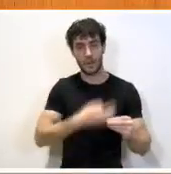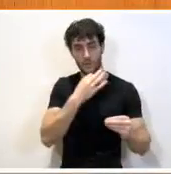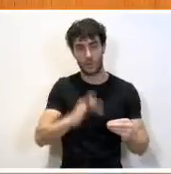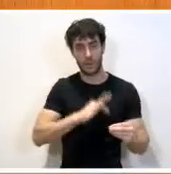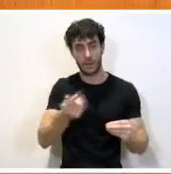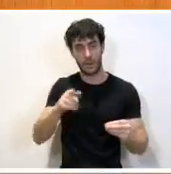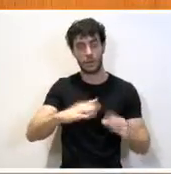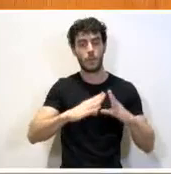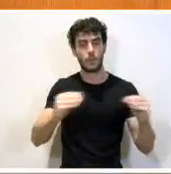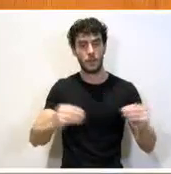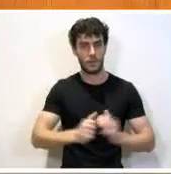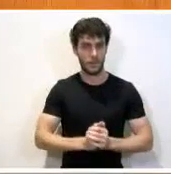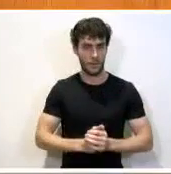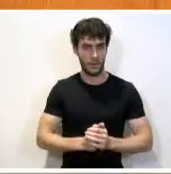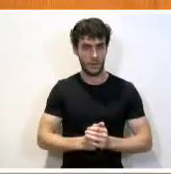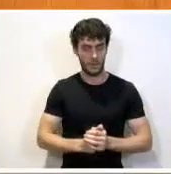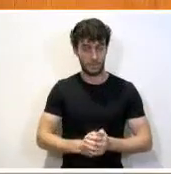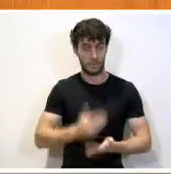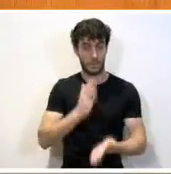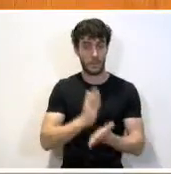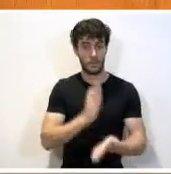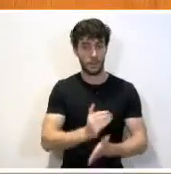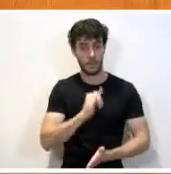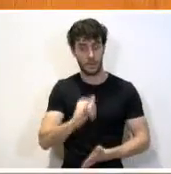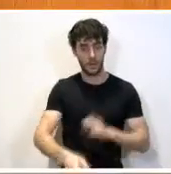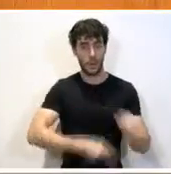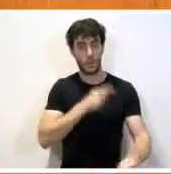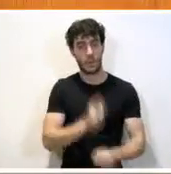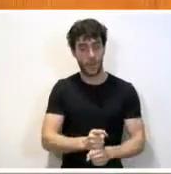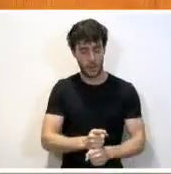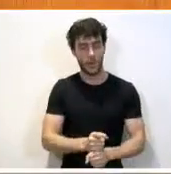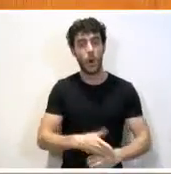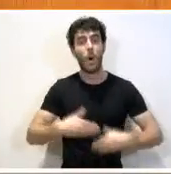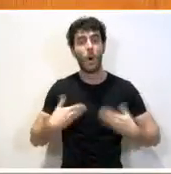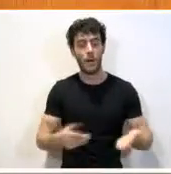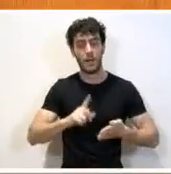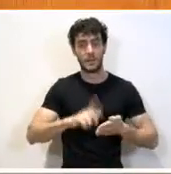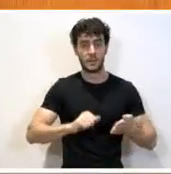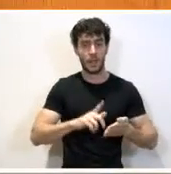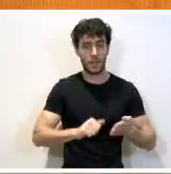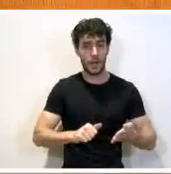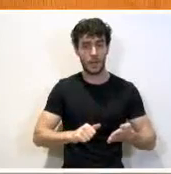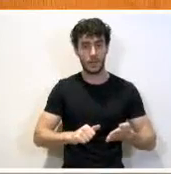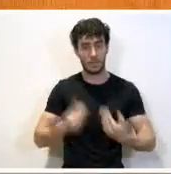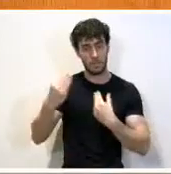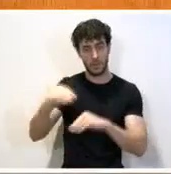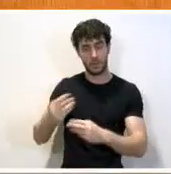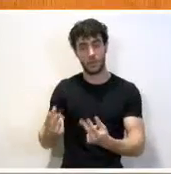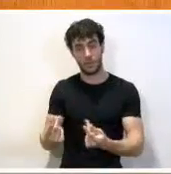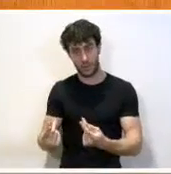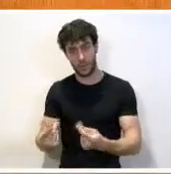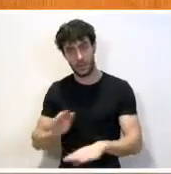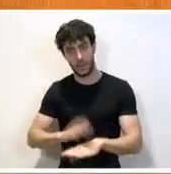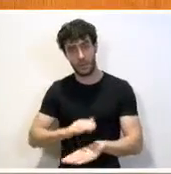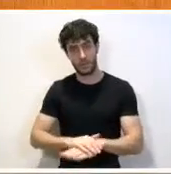la universidad. Y que hay estudiantes que se han visto obligados a alquilar una vivienda en Logroño para